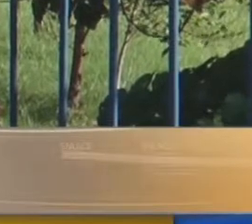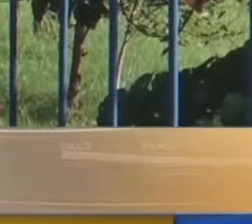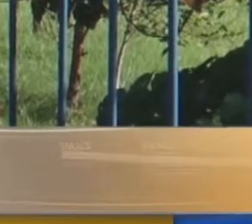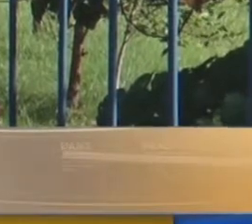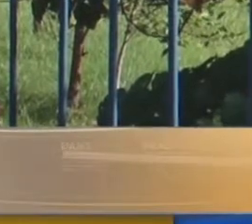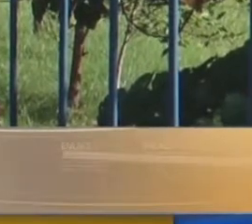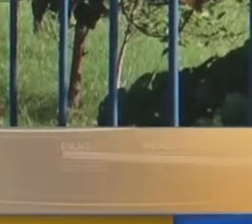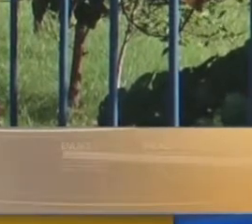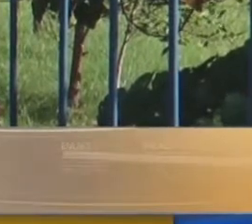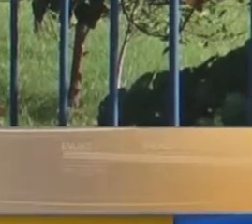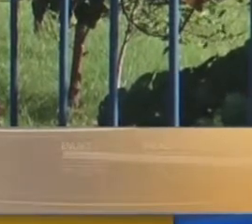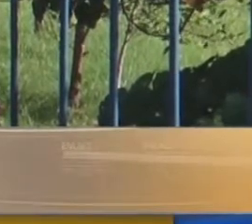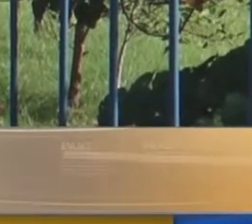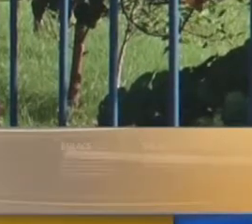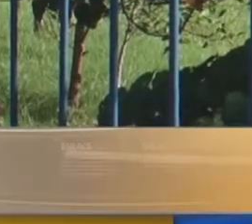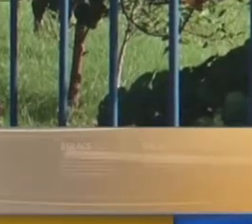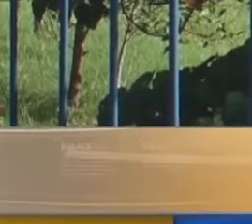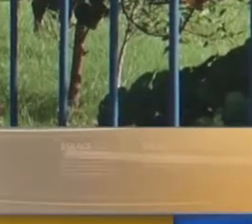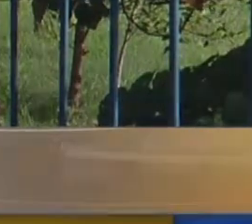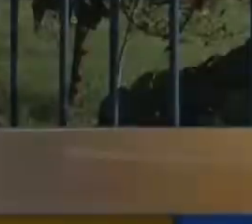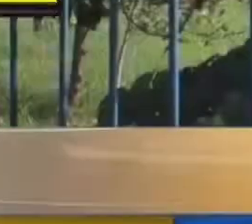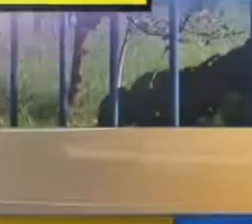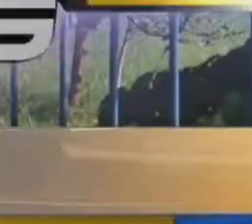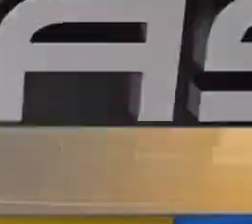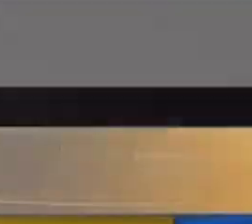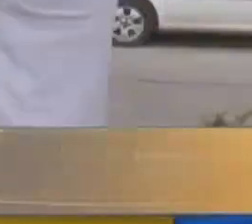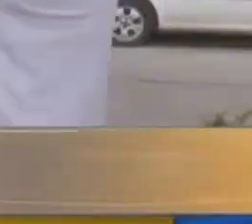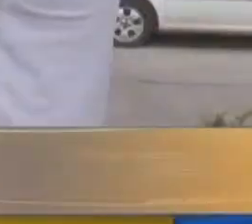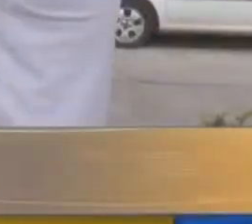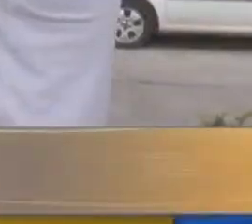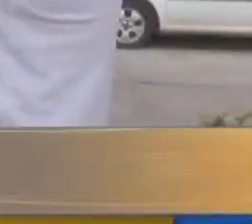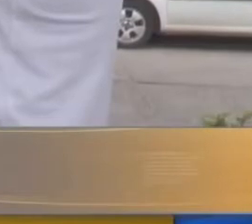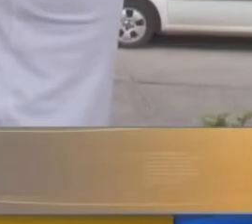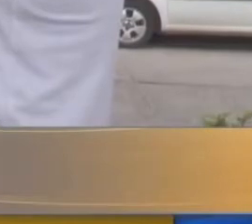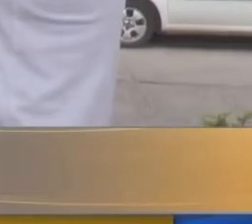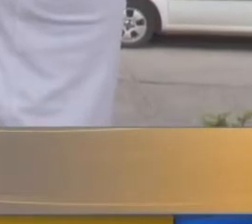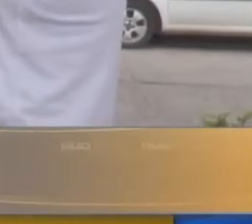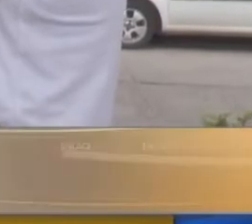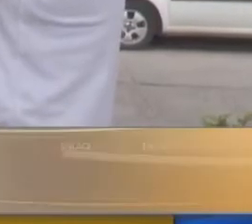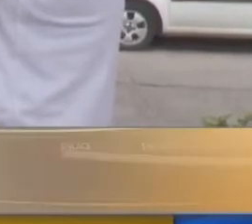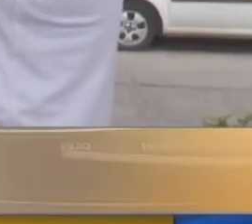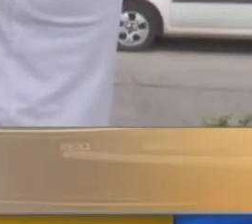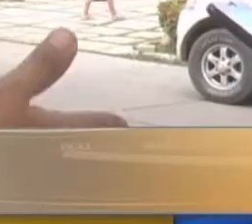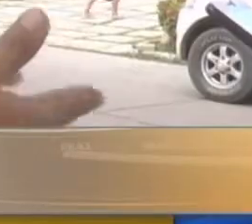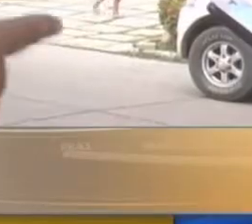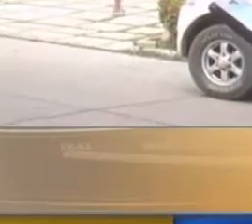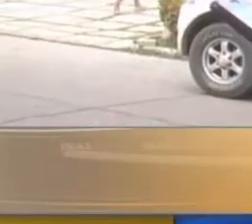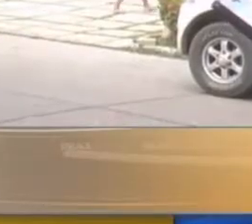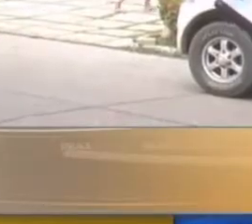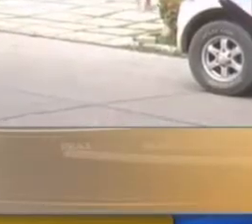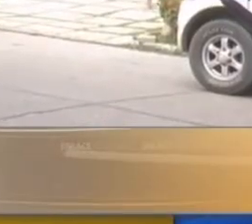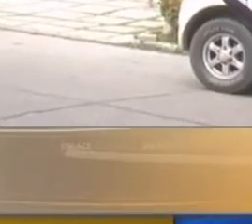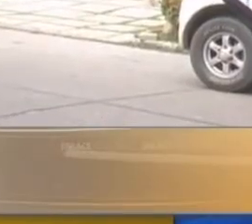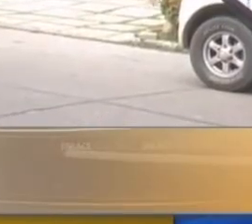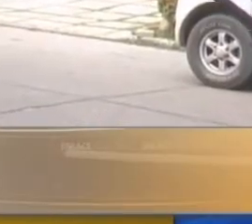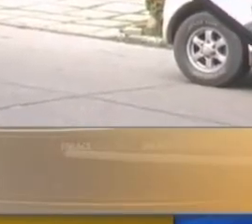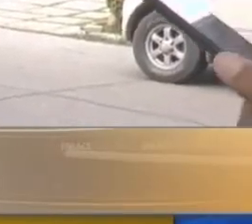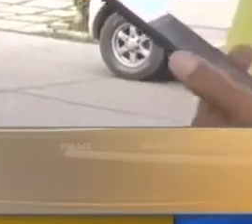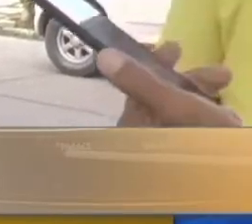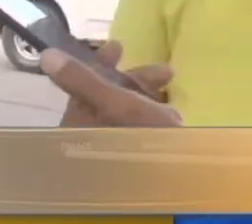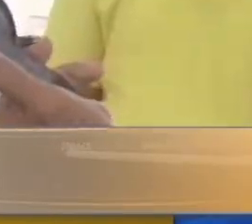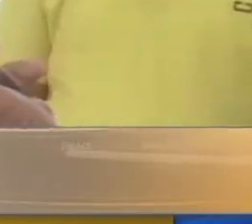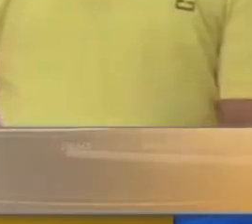Lector, que busca fomentar el hábito de leer en los jóvenes estudiantes. Aspirante a dignatario de la Junta de Acción Comunal del Barrio La Esperanza pide que los